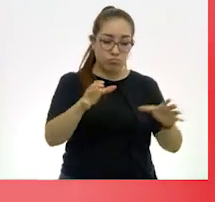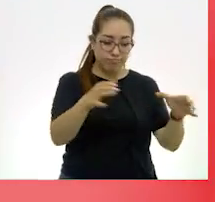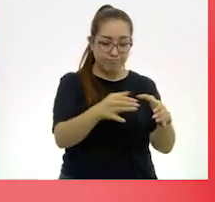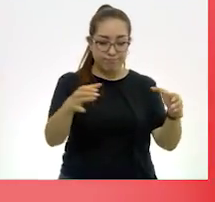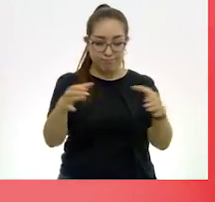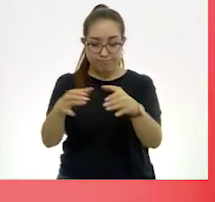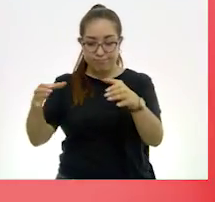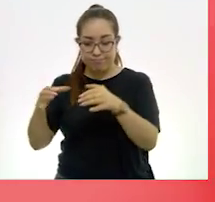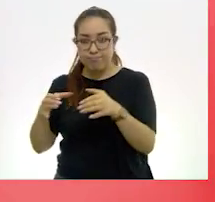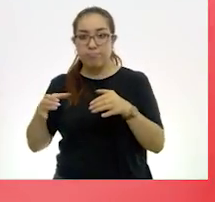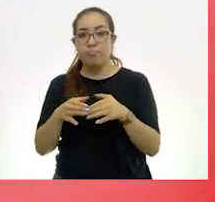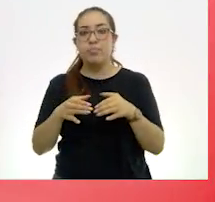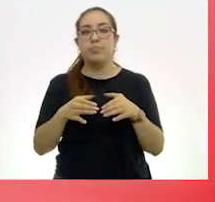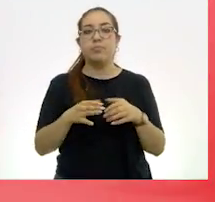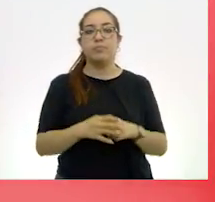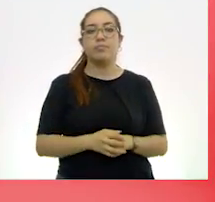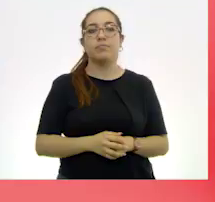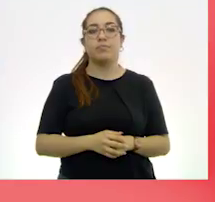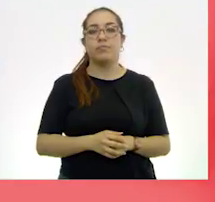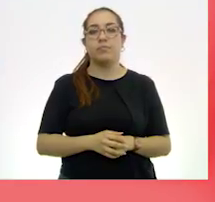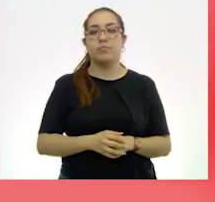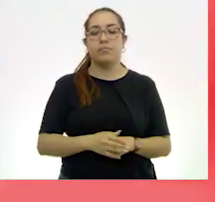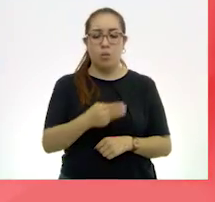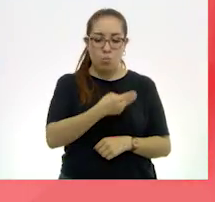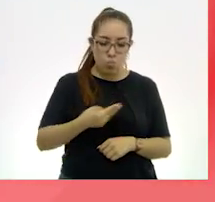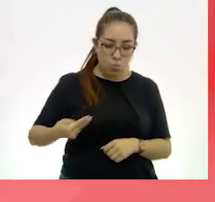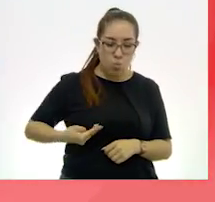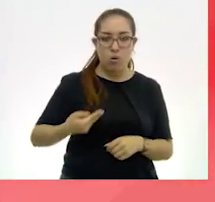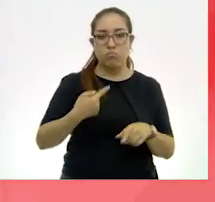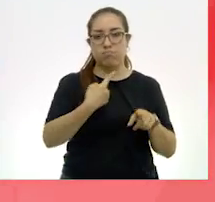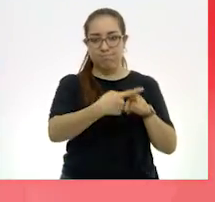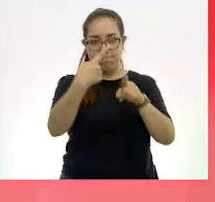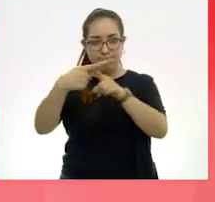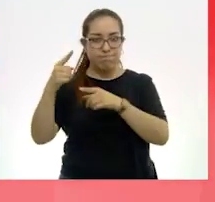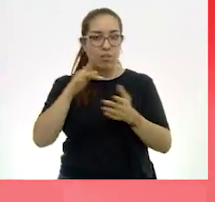apoyo a las corporaciones municipales, a los ayuntamientos,